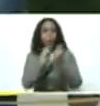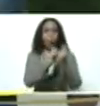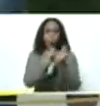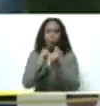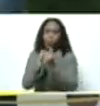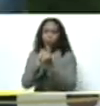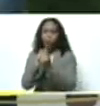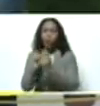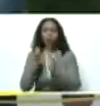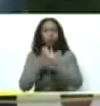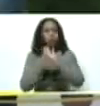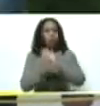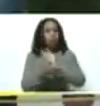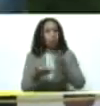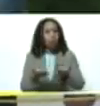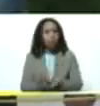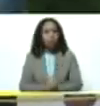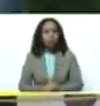sobre